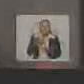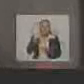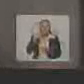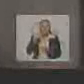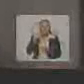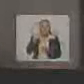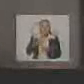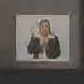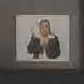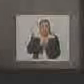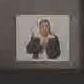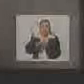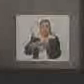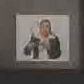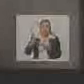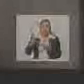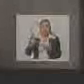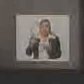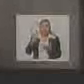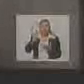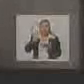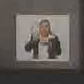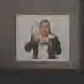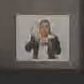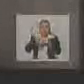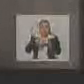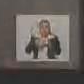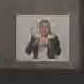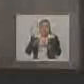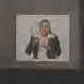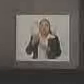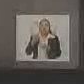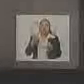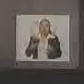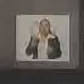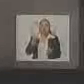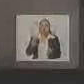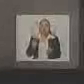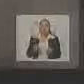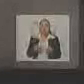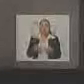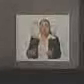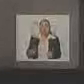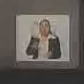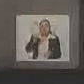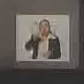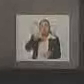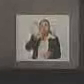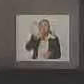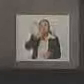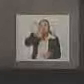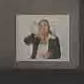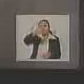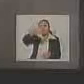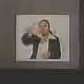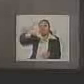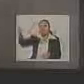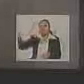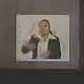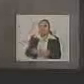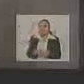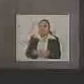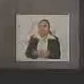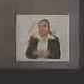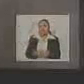cuentas. La dinámica es la misma. Para esta ronda inicial, cada uno de ustedes dispone de 1 minuto y medio. Iniciamos con